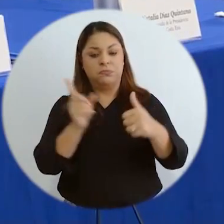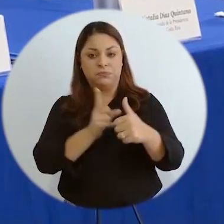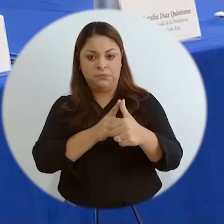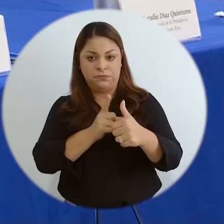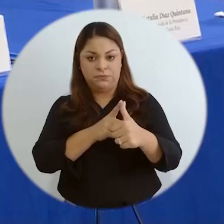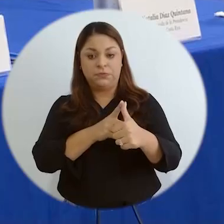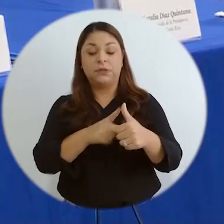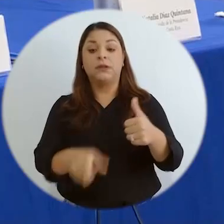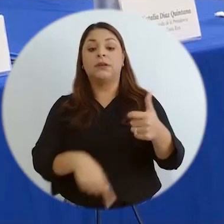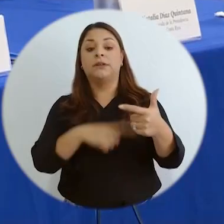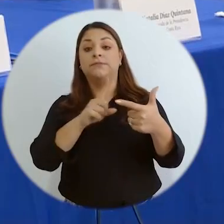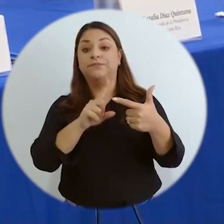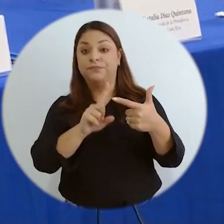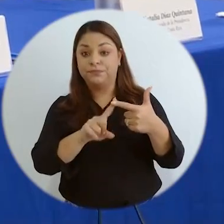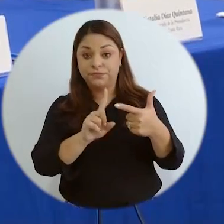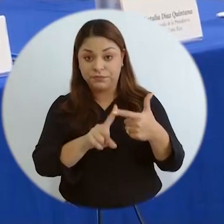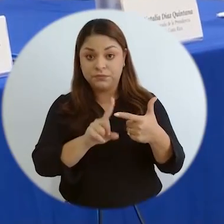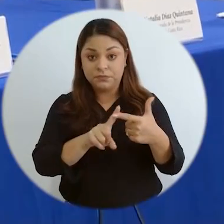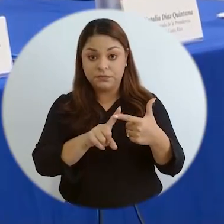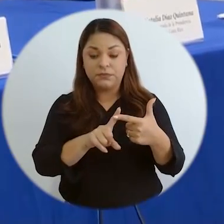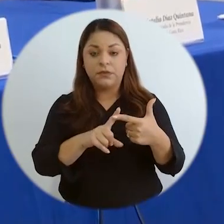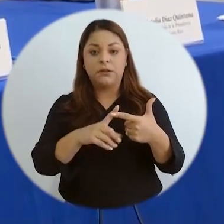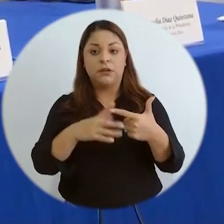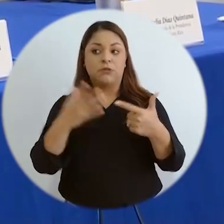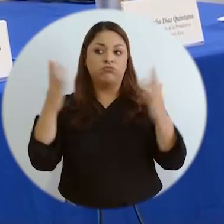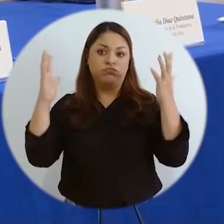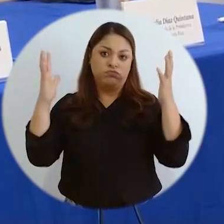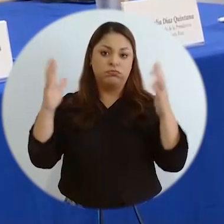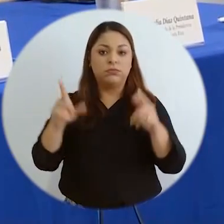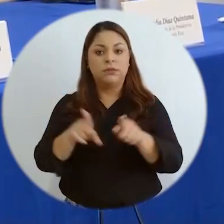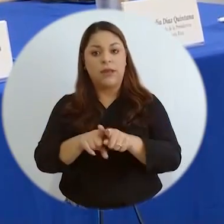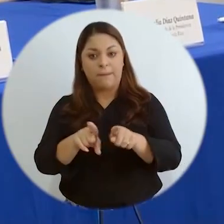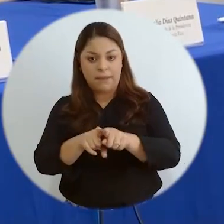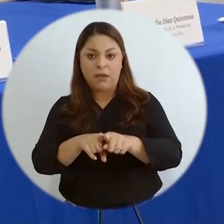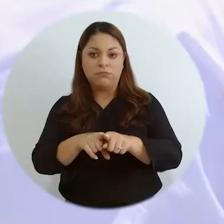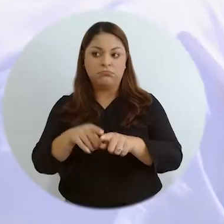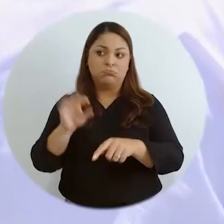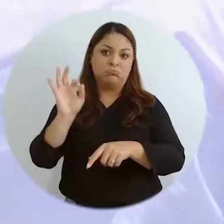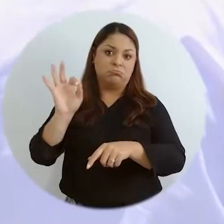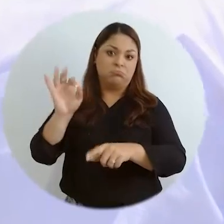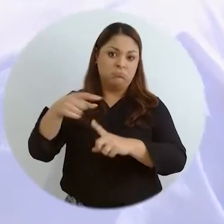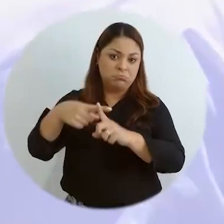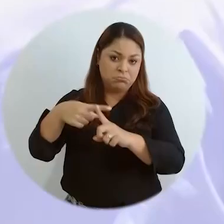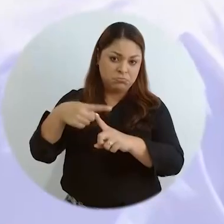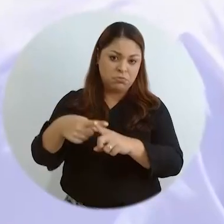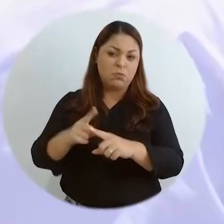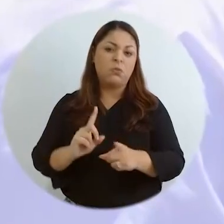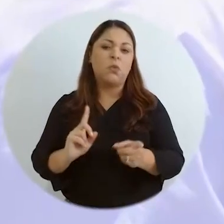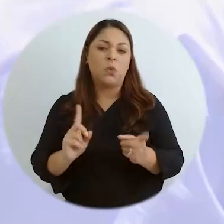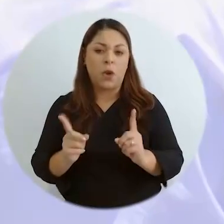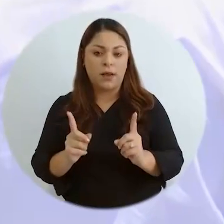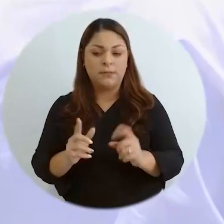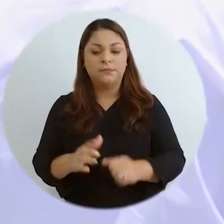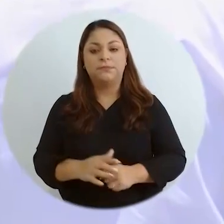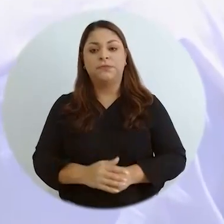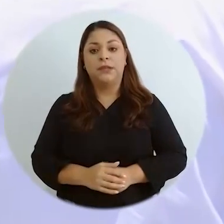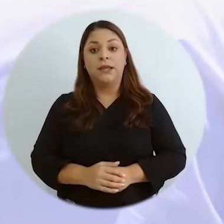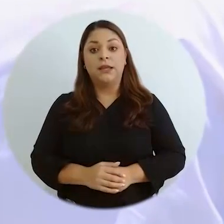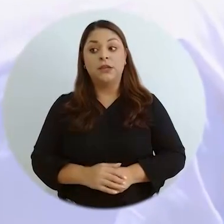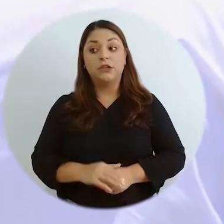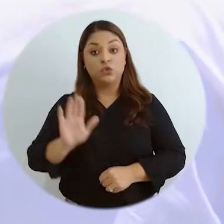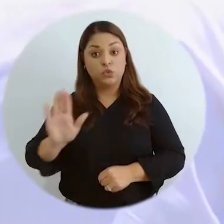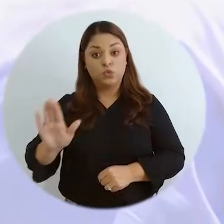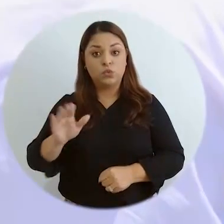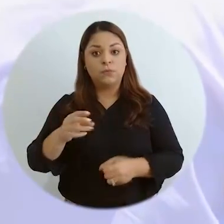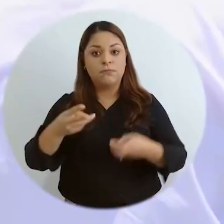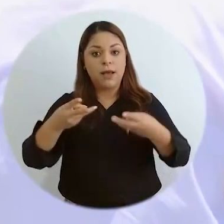señalan fue ese, en materia de política internacional, el apoyo que daba también